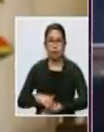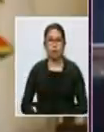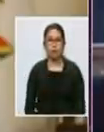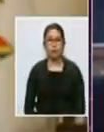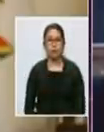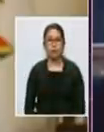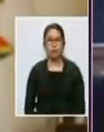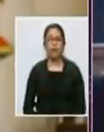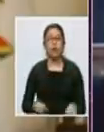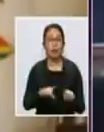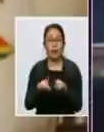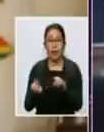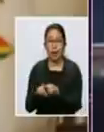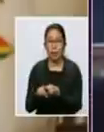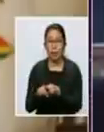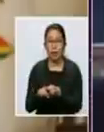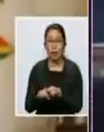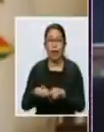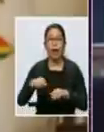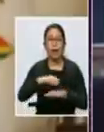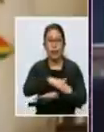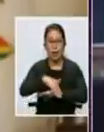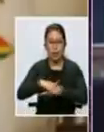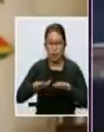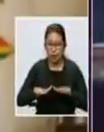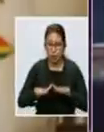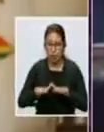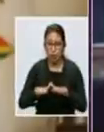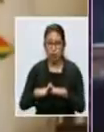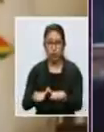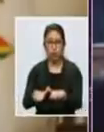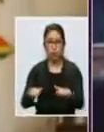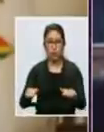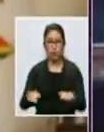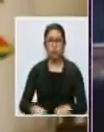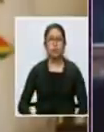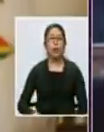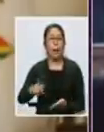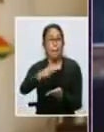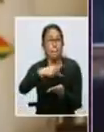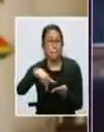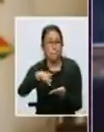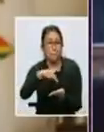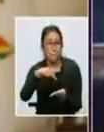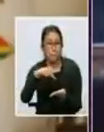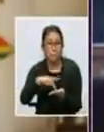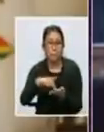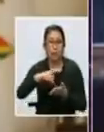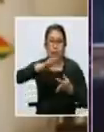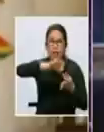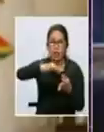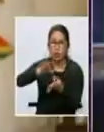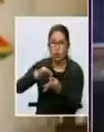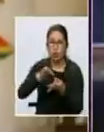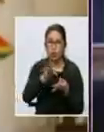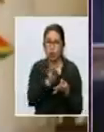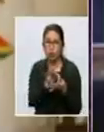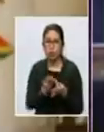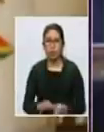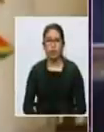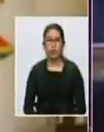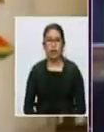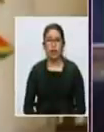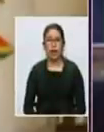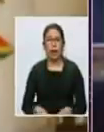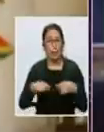petitorio. No había condiciones, Miriam, estas semanas, estos meses incluso que recibimos el pliego, para poder trabajarlo. Había una urgencia, la